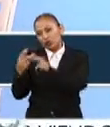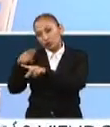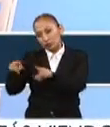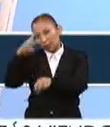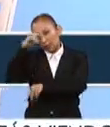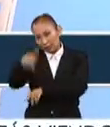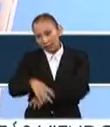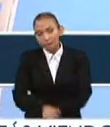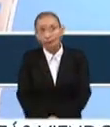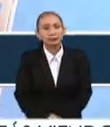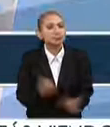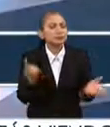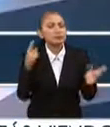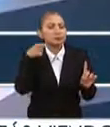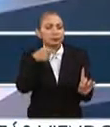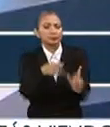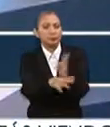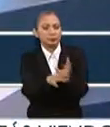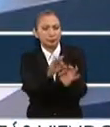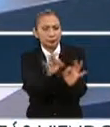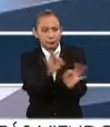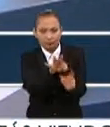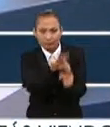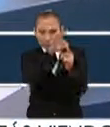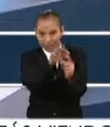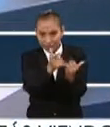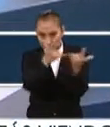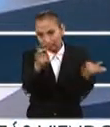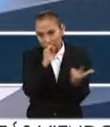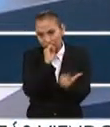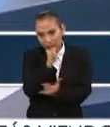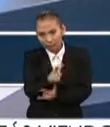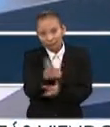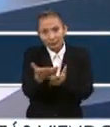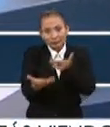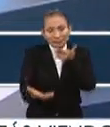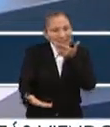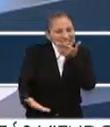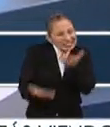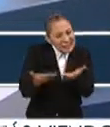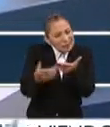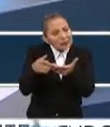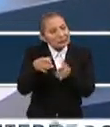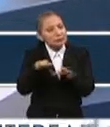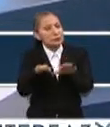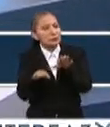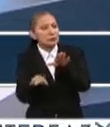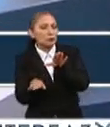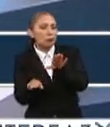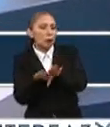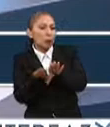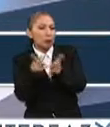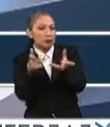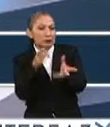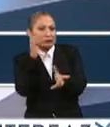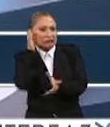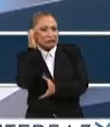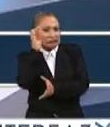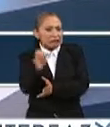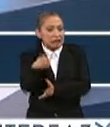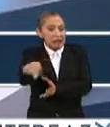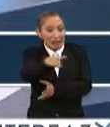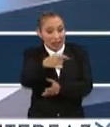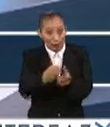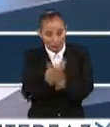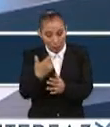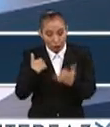México. Claro, un aspecto que creo que es muy importante, porque la historia también luego es un poco cruel en términos de que las